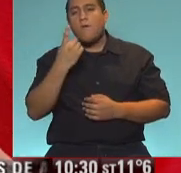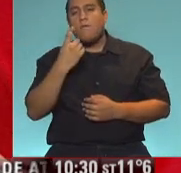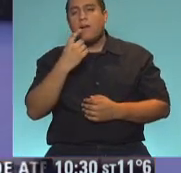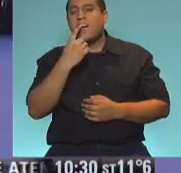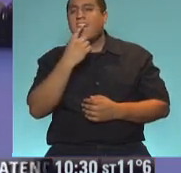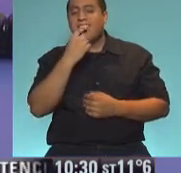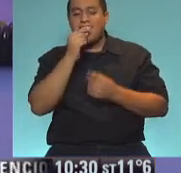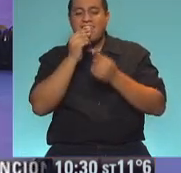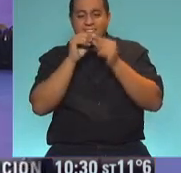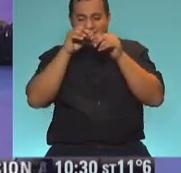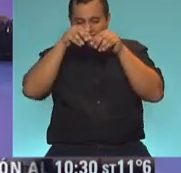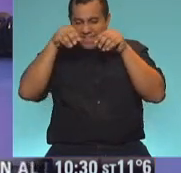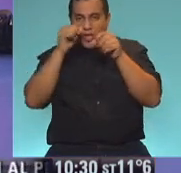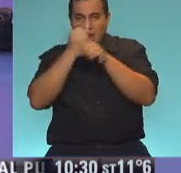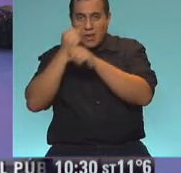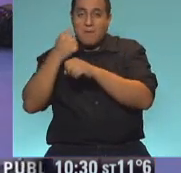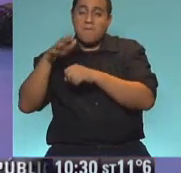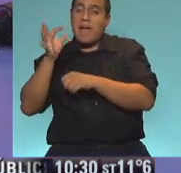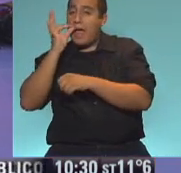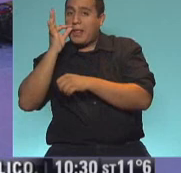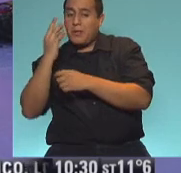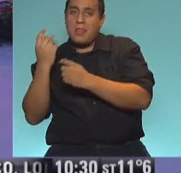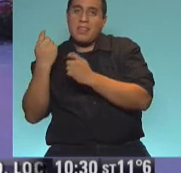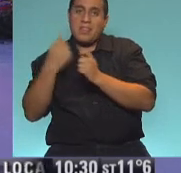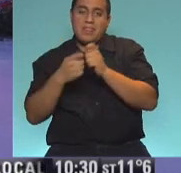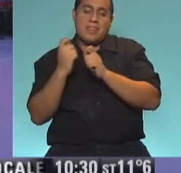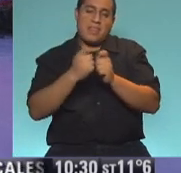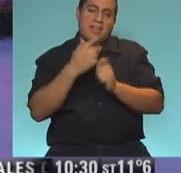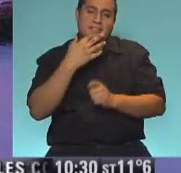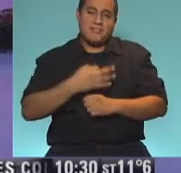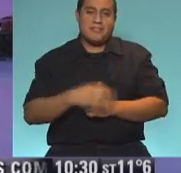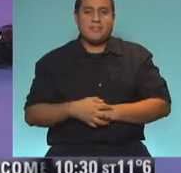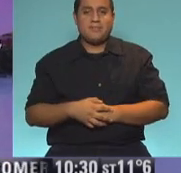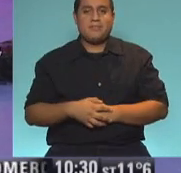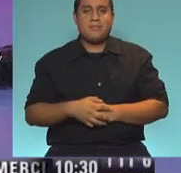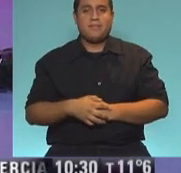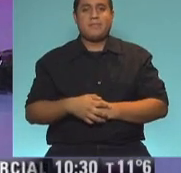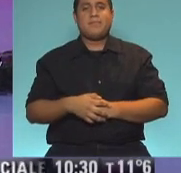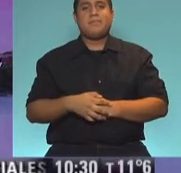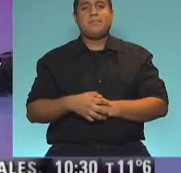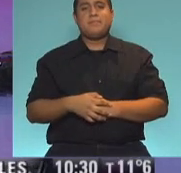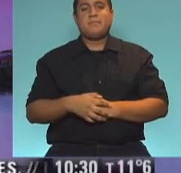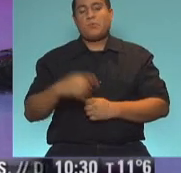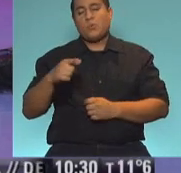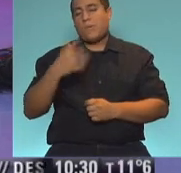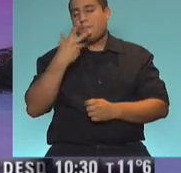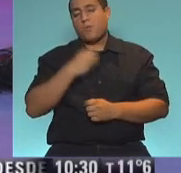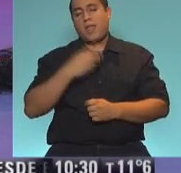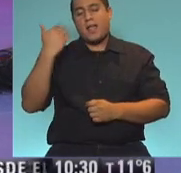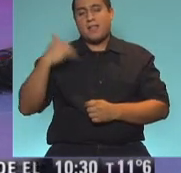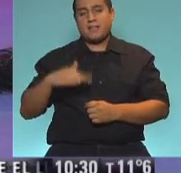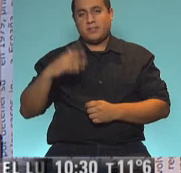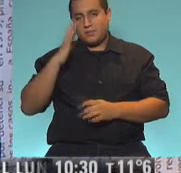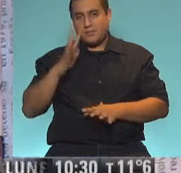ratón Pérez. En un rato viene el ratón Pérez. Uy, este lo traje, es mi preferido. Y era mi preferido de chico.